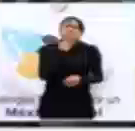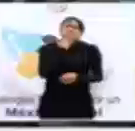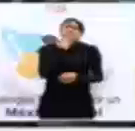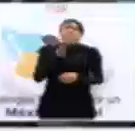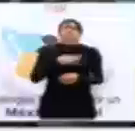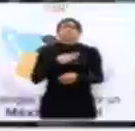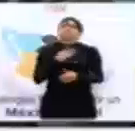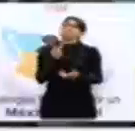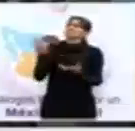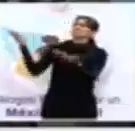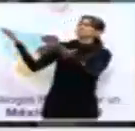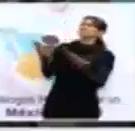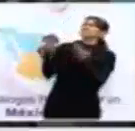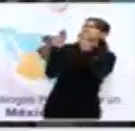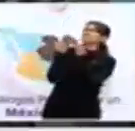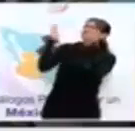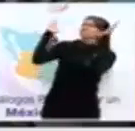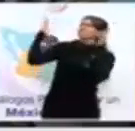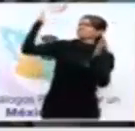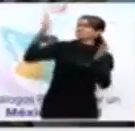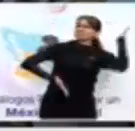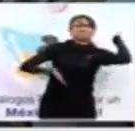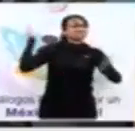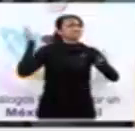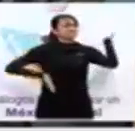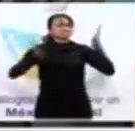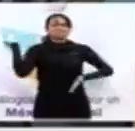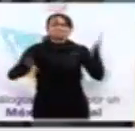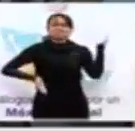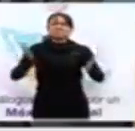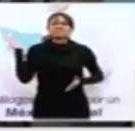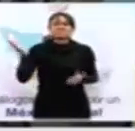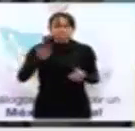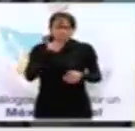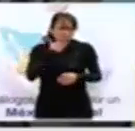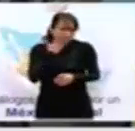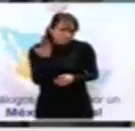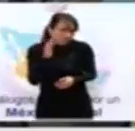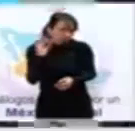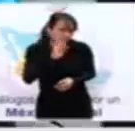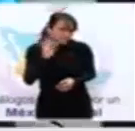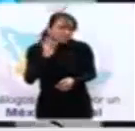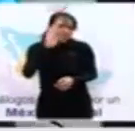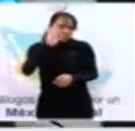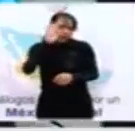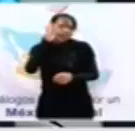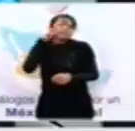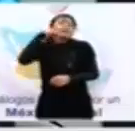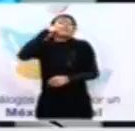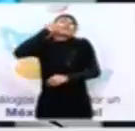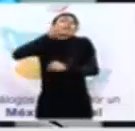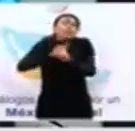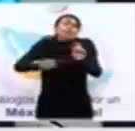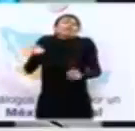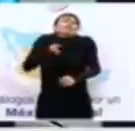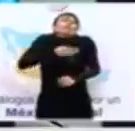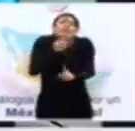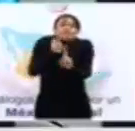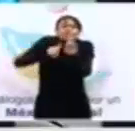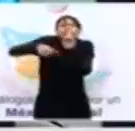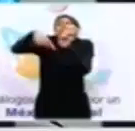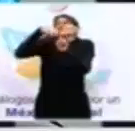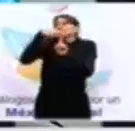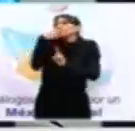zafra, le pega al precio del productor para mantener en el mercado los precios bajos, pero el sacrificado es el